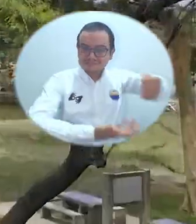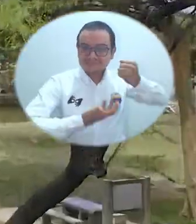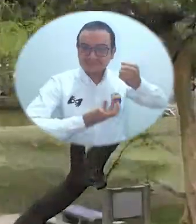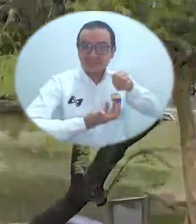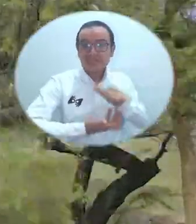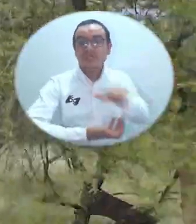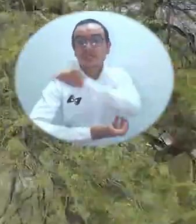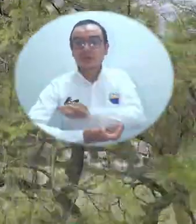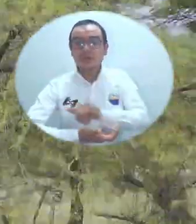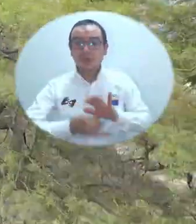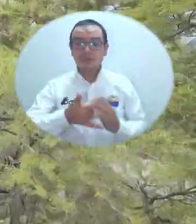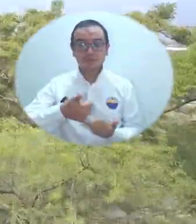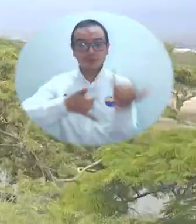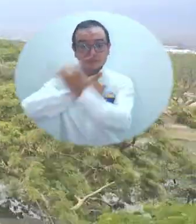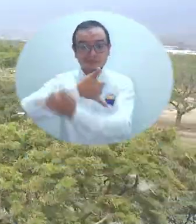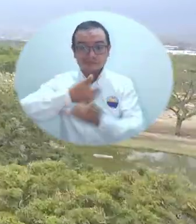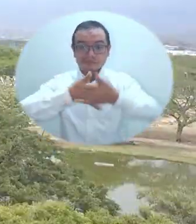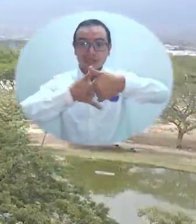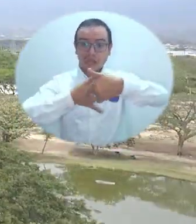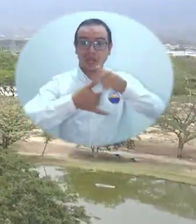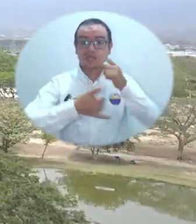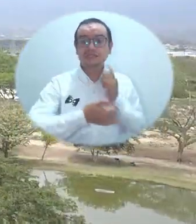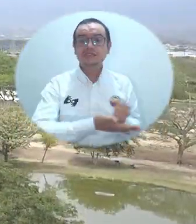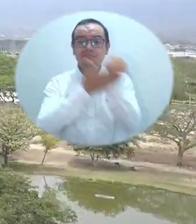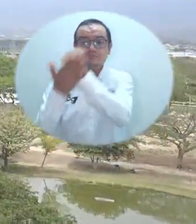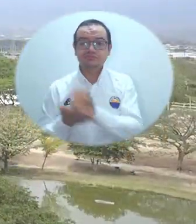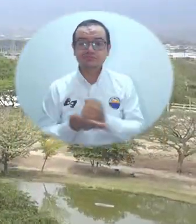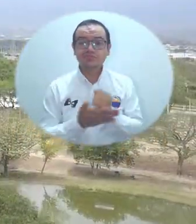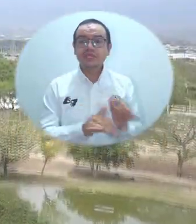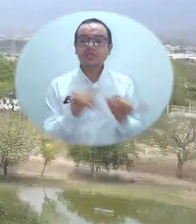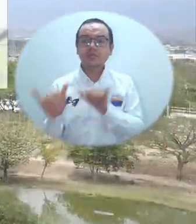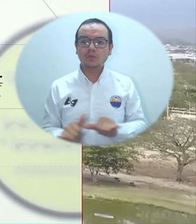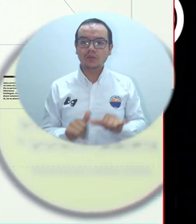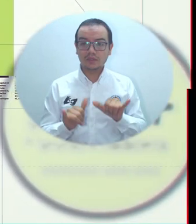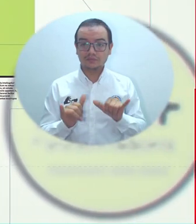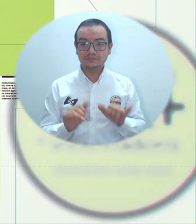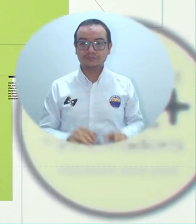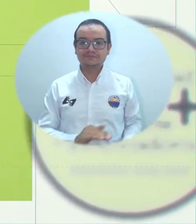al promedio por estudiante que reciben las universidades del SUE.